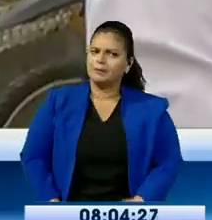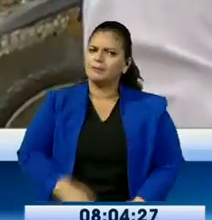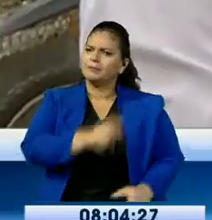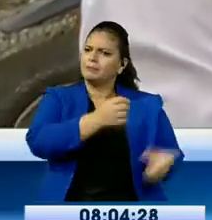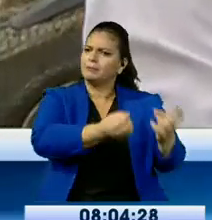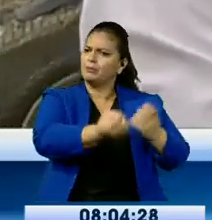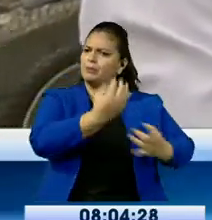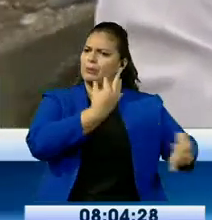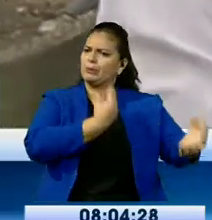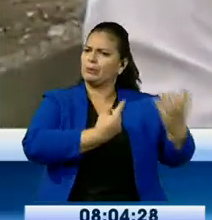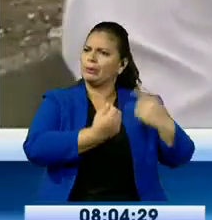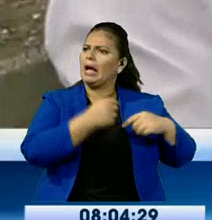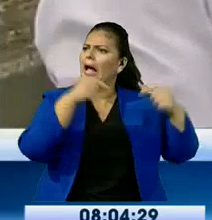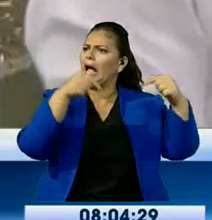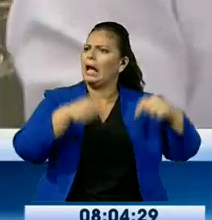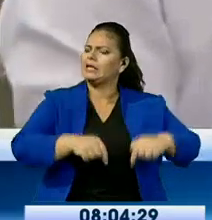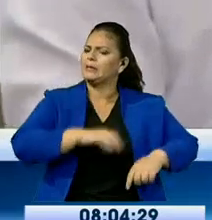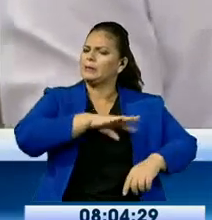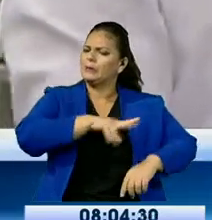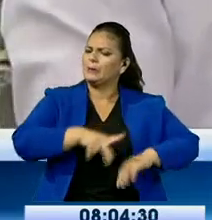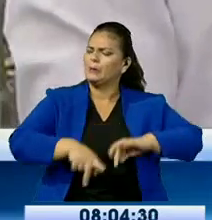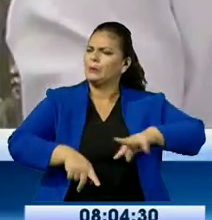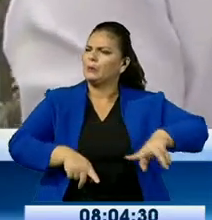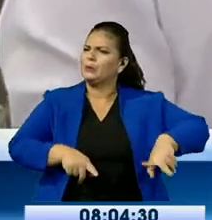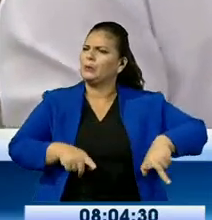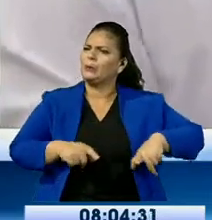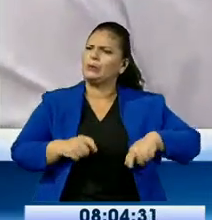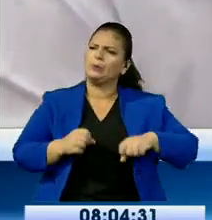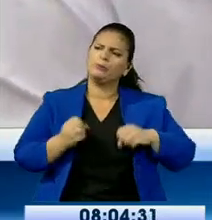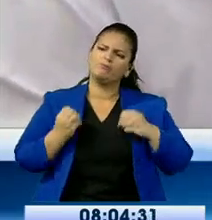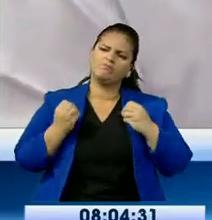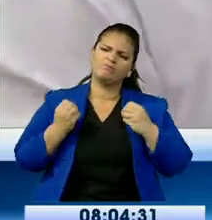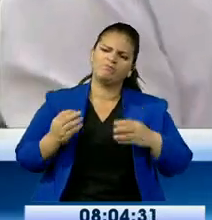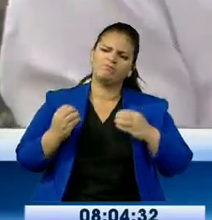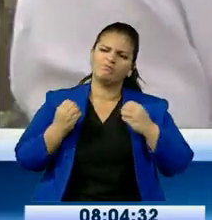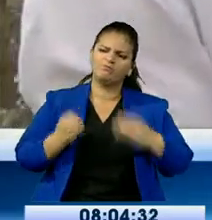expresando denuncias porque aparentemente este sería uno de los puntos